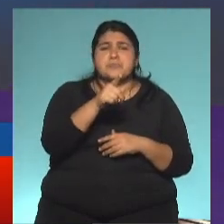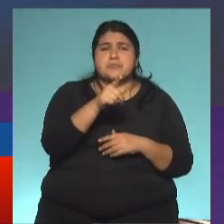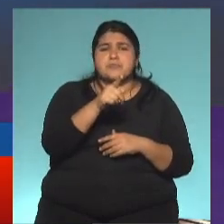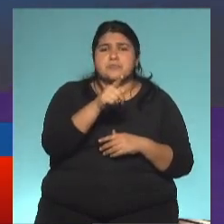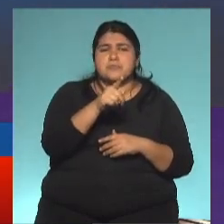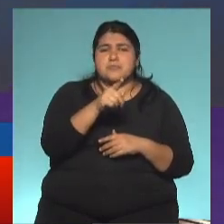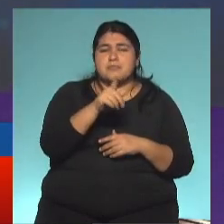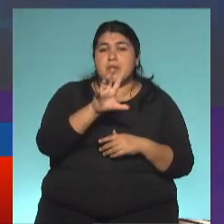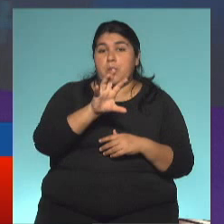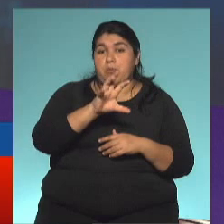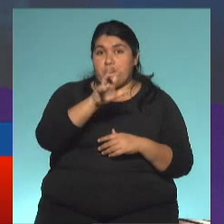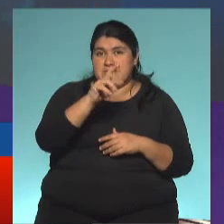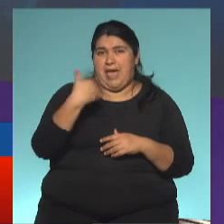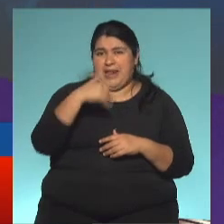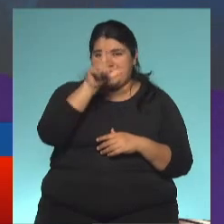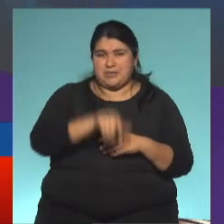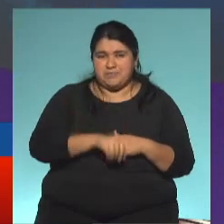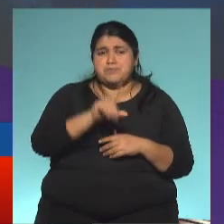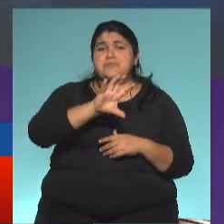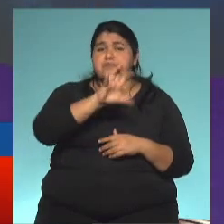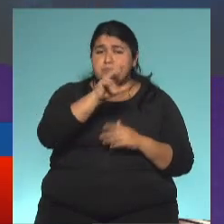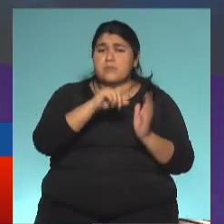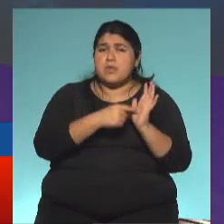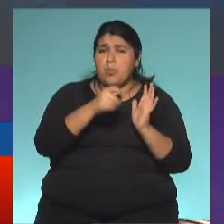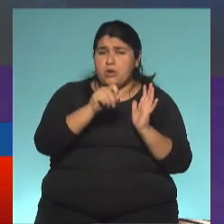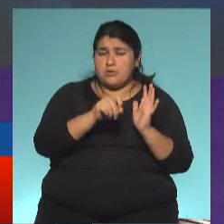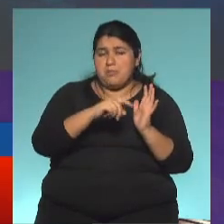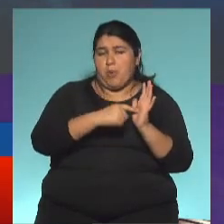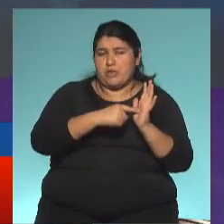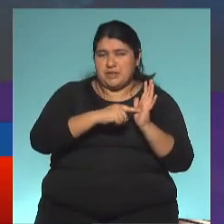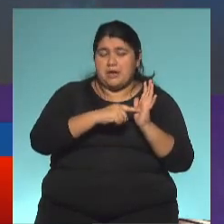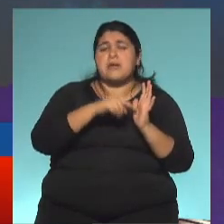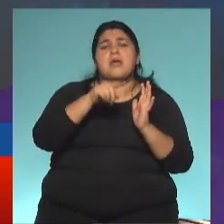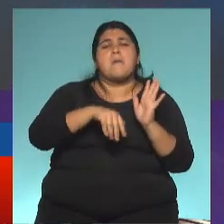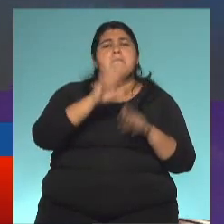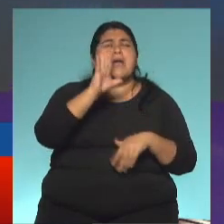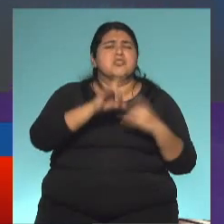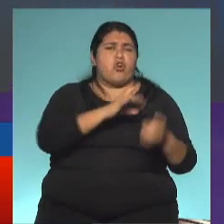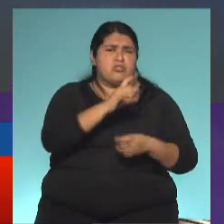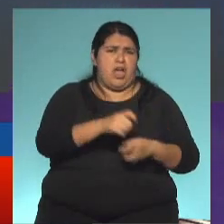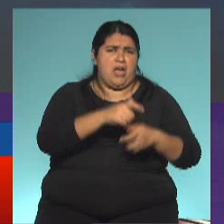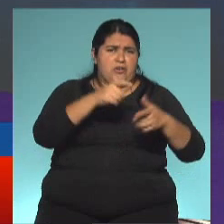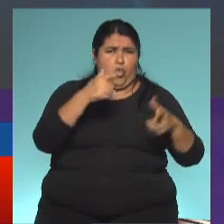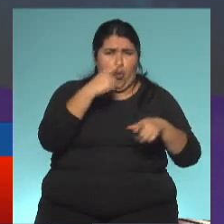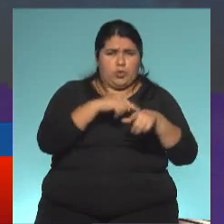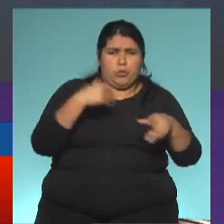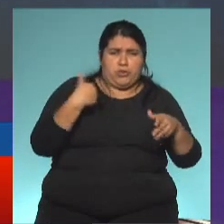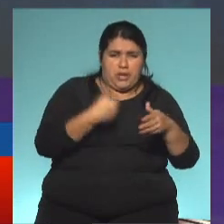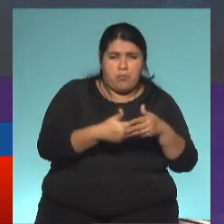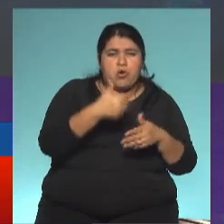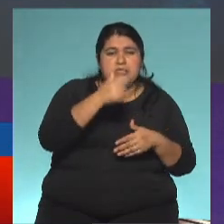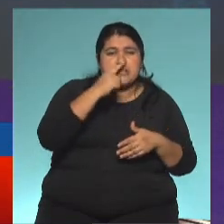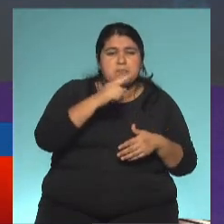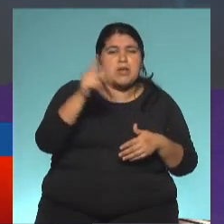las provincias de nuestro país, en la provincia de Buenos Aires, una de las provincias con mayor cantidad de contagios en las últimas 24 horas,